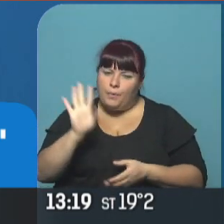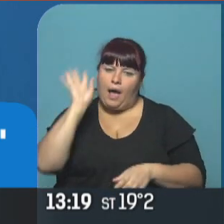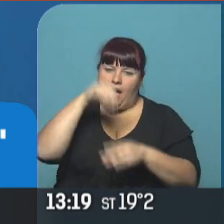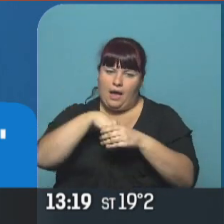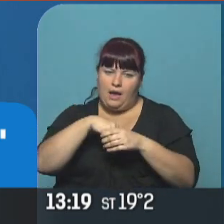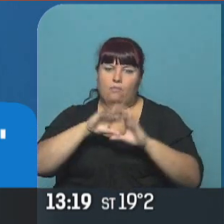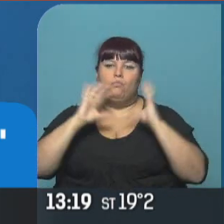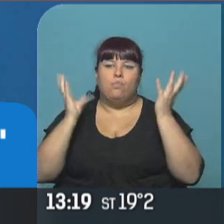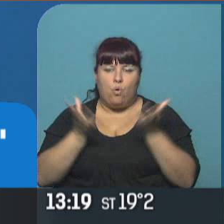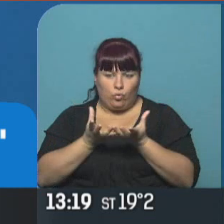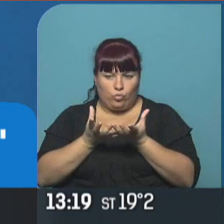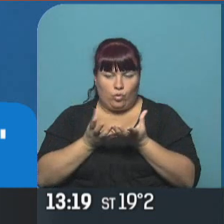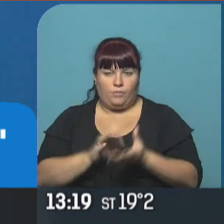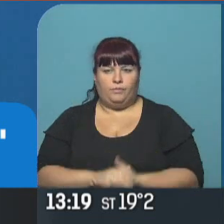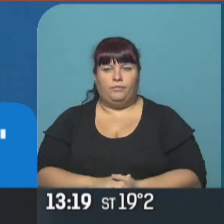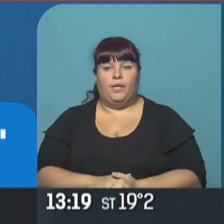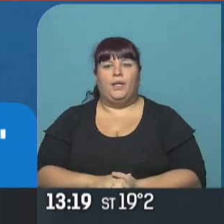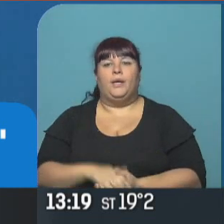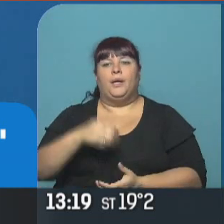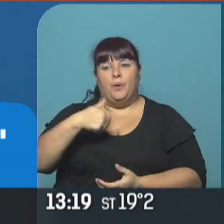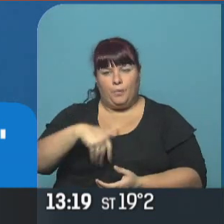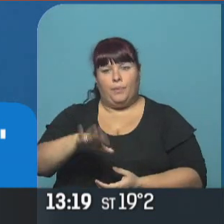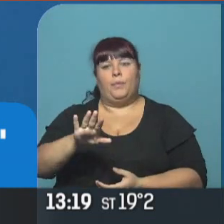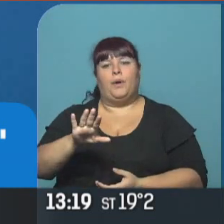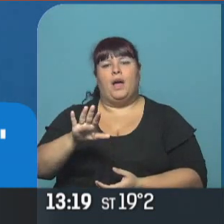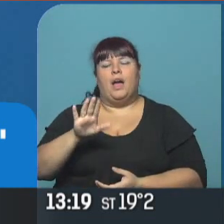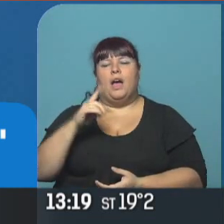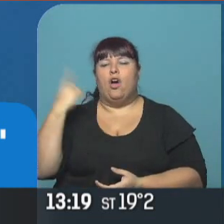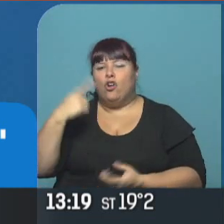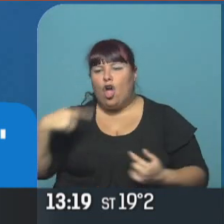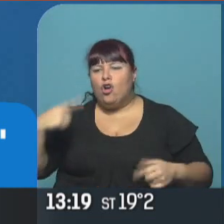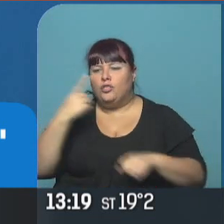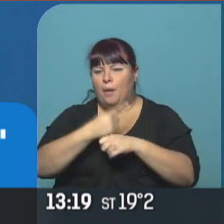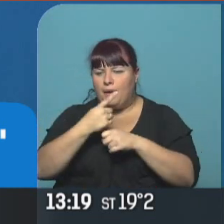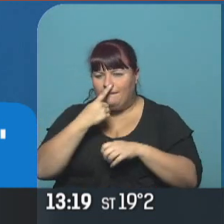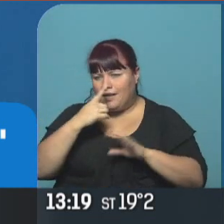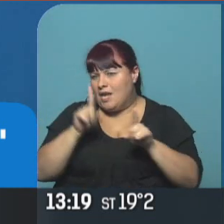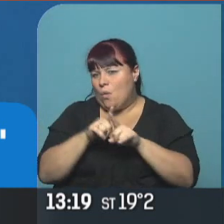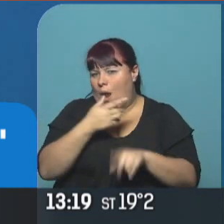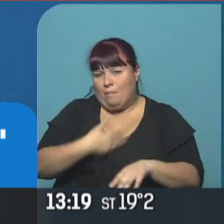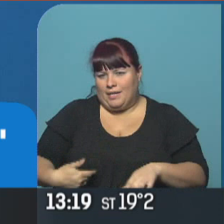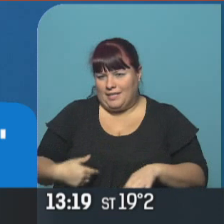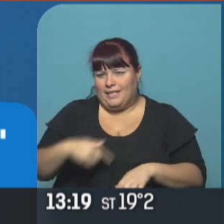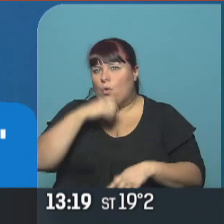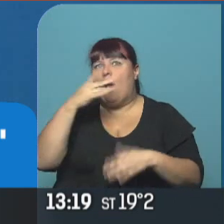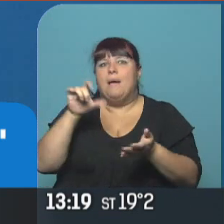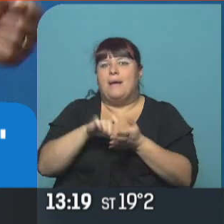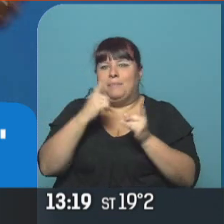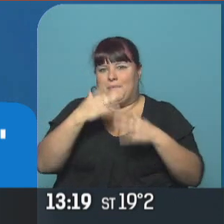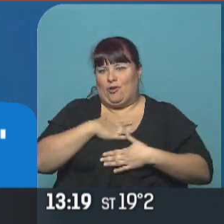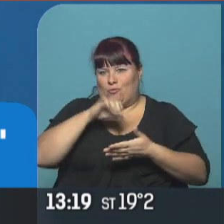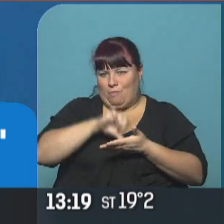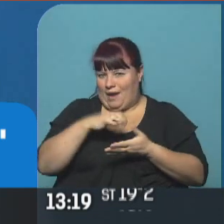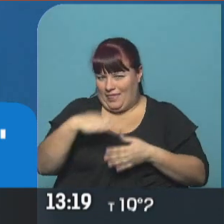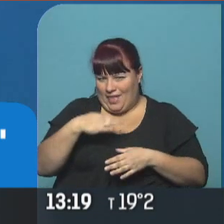parte del mundo. Vamos a colocar nuestros intereses primero, como cualquier presidente de cualquier país tendría